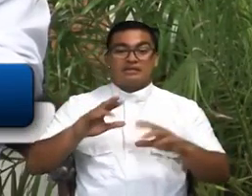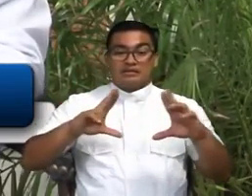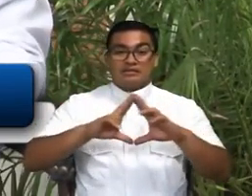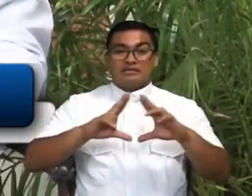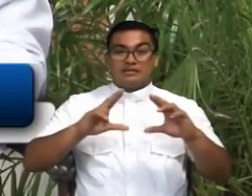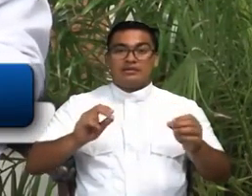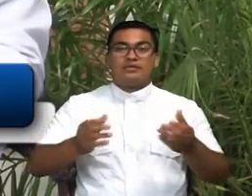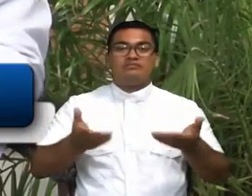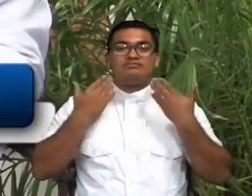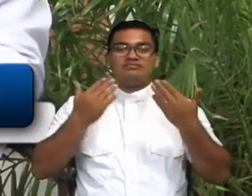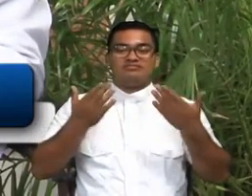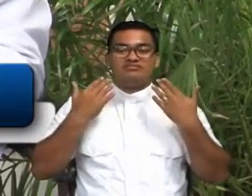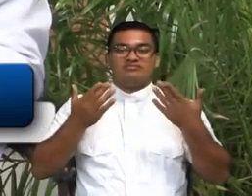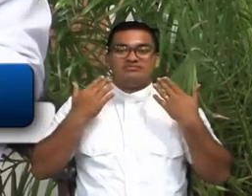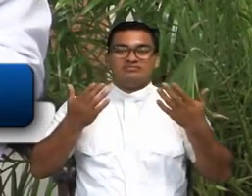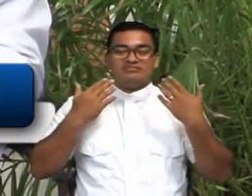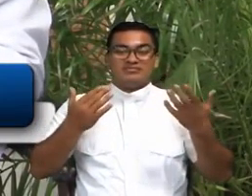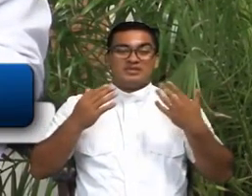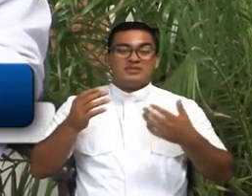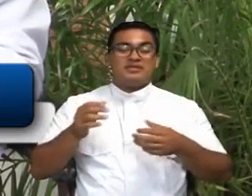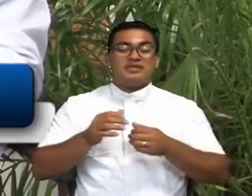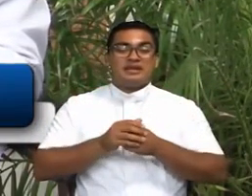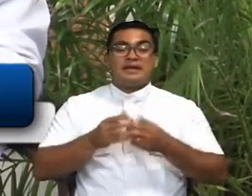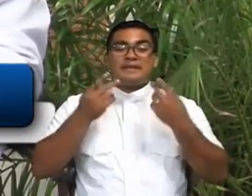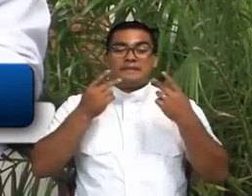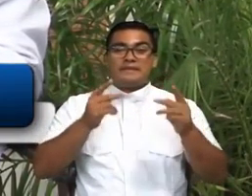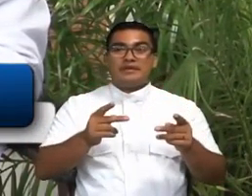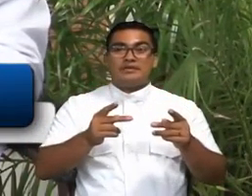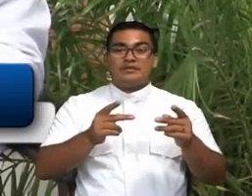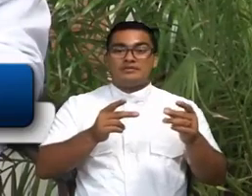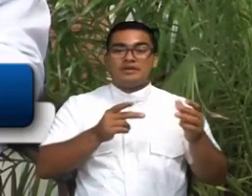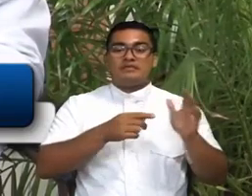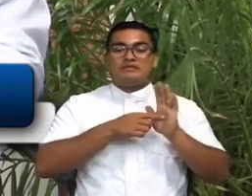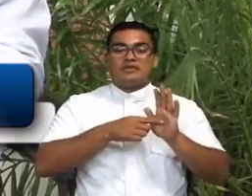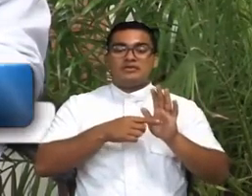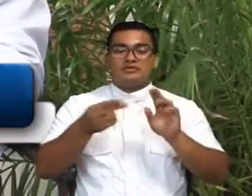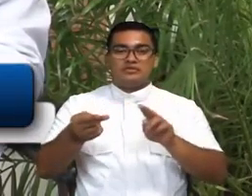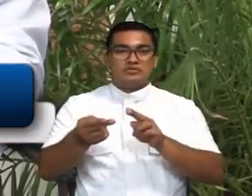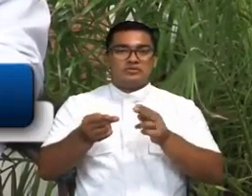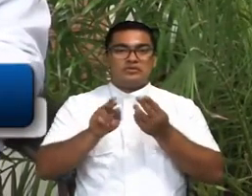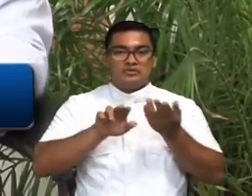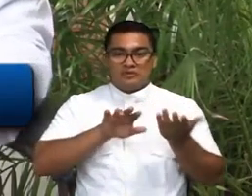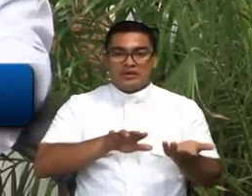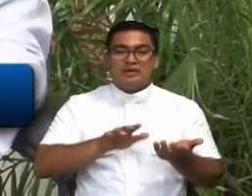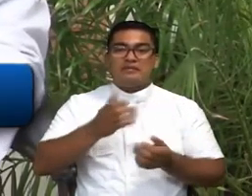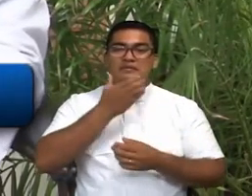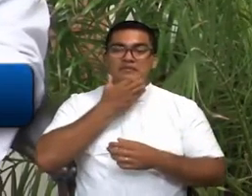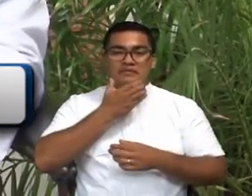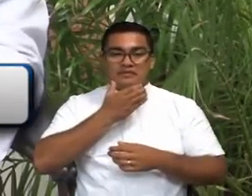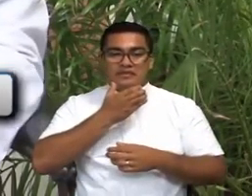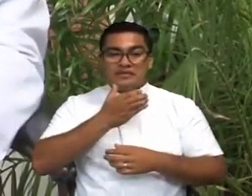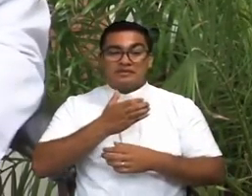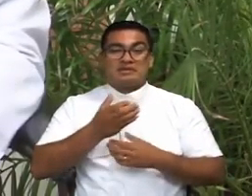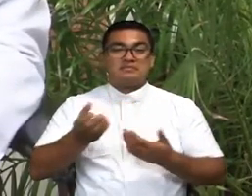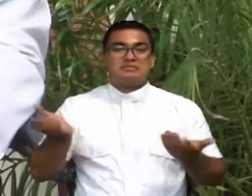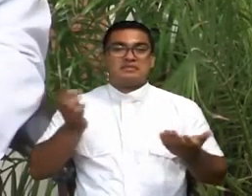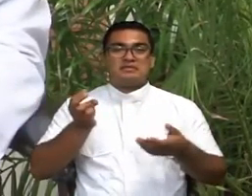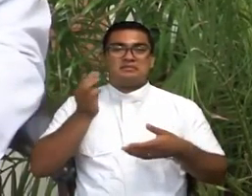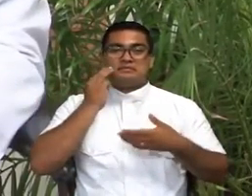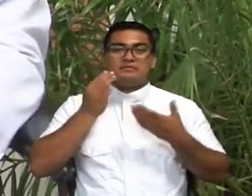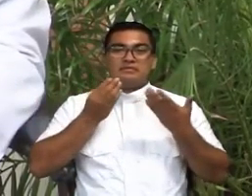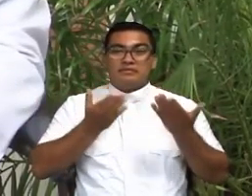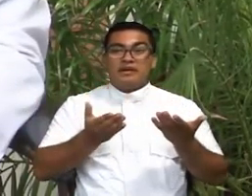ya el mayor tiempo, pero hay cierta etapa, por ejemplo, ahorita de lo que es mayo, noviembre, ya